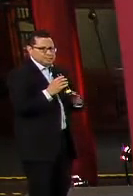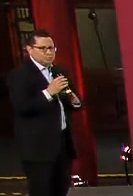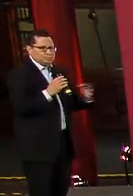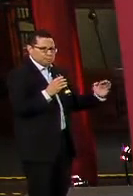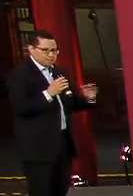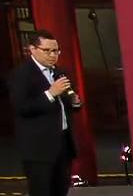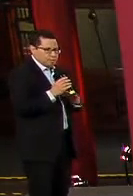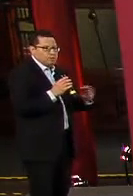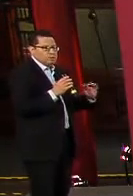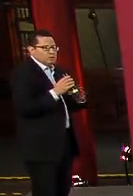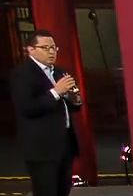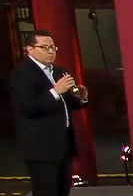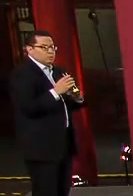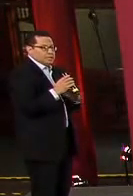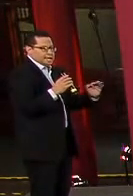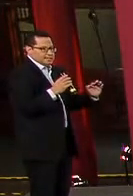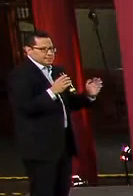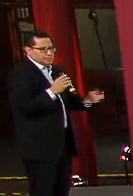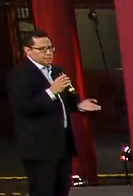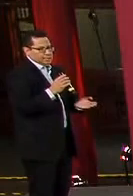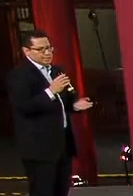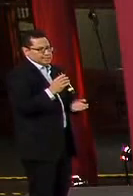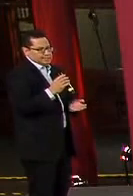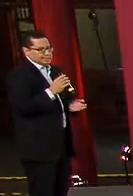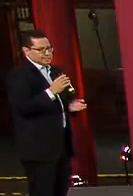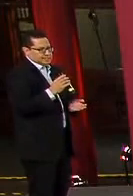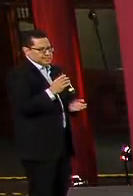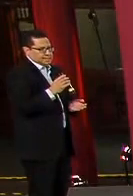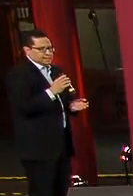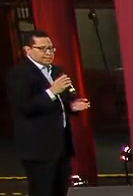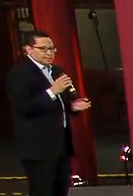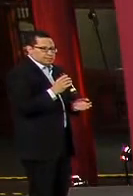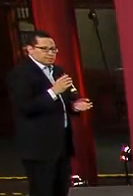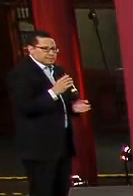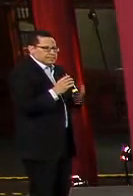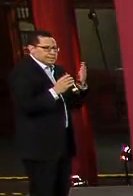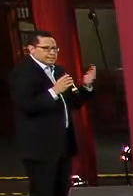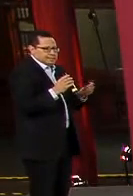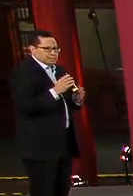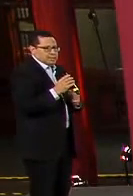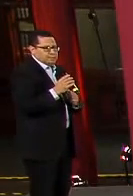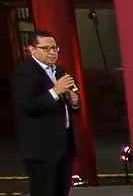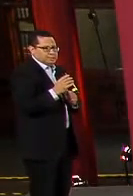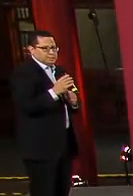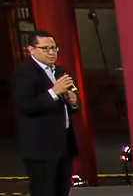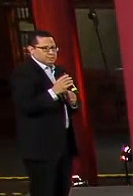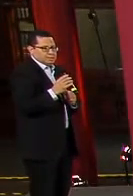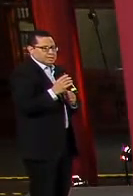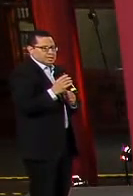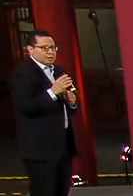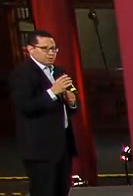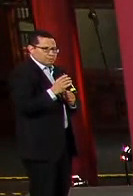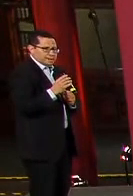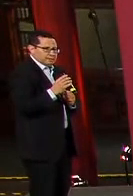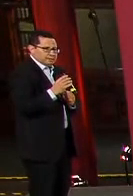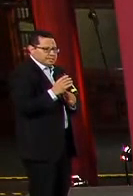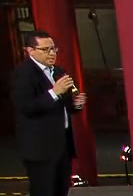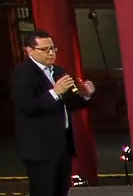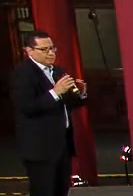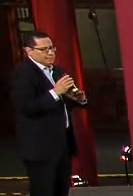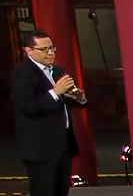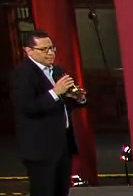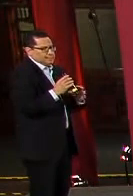lógicamente es un promedio mundial, sabiendo que las tasas de letalidad más elevadas, por ejemplo, se han visto en Europa